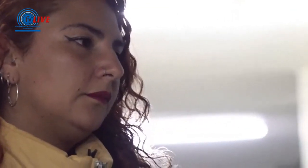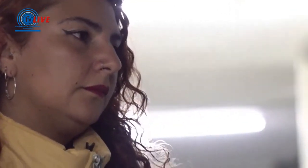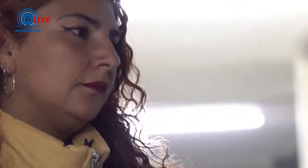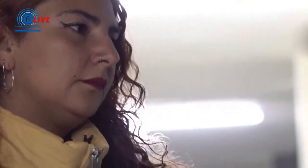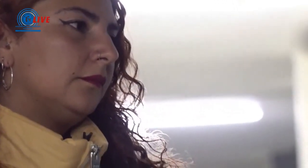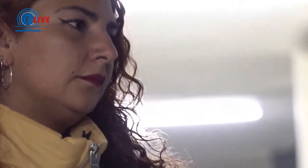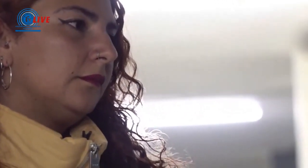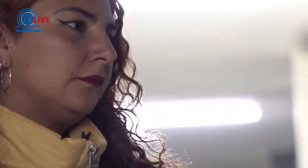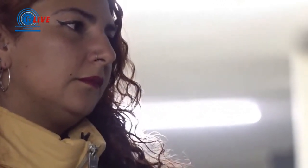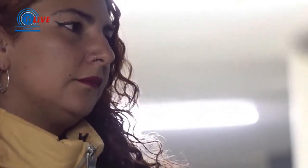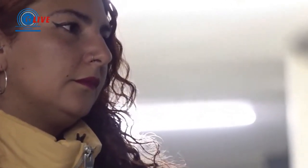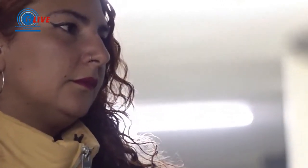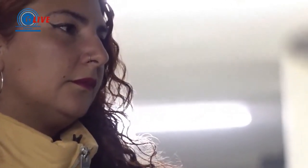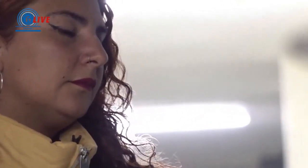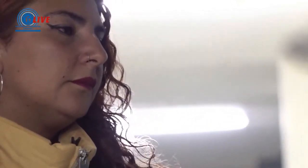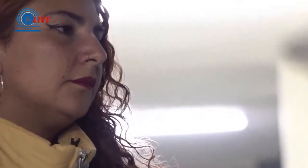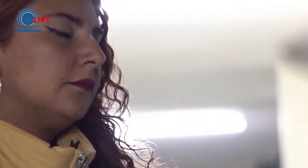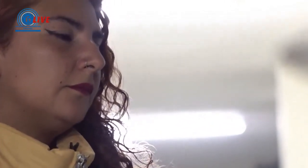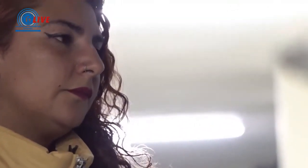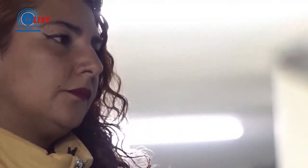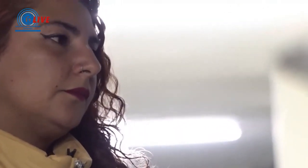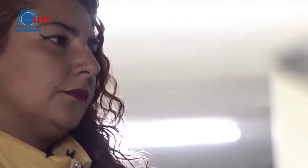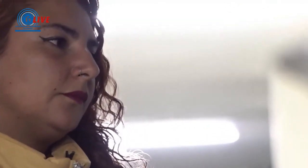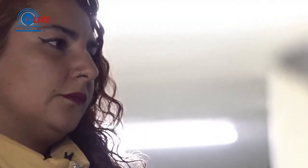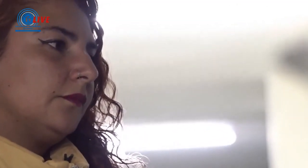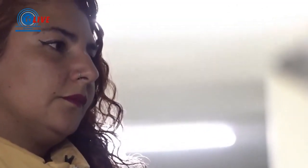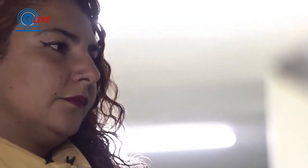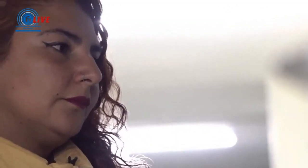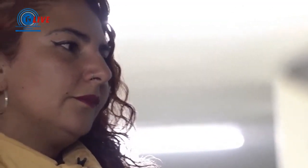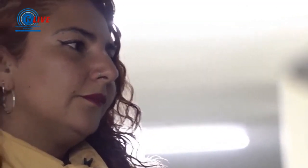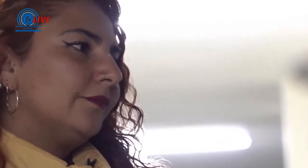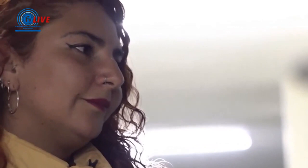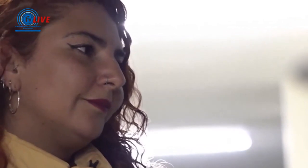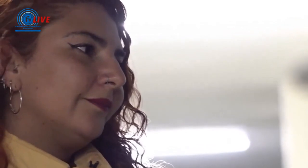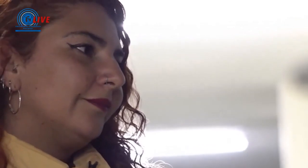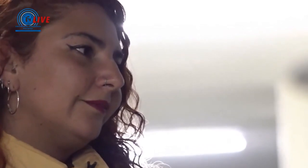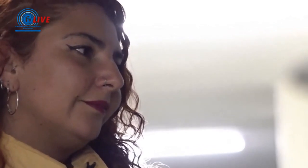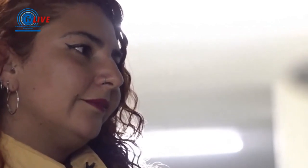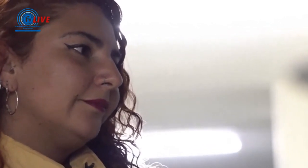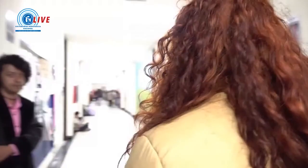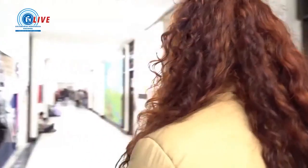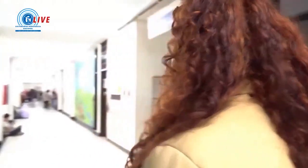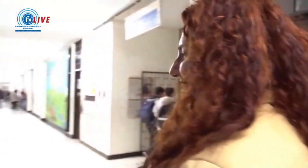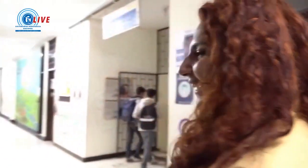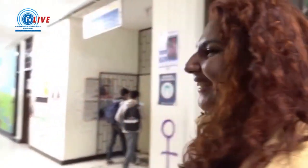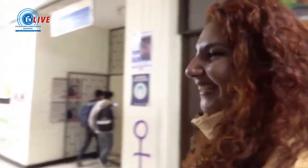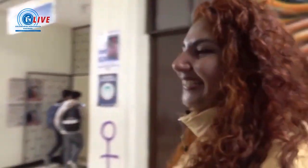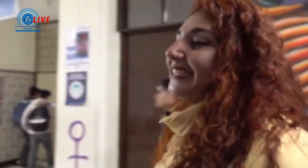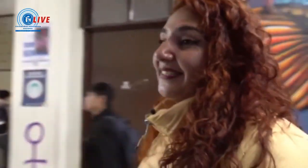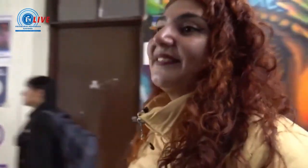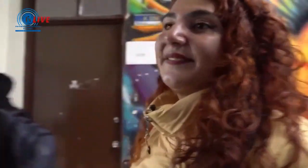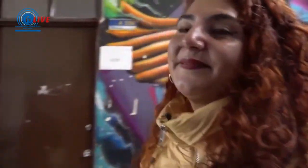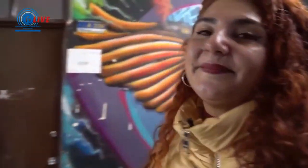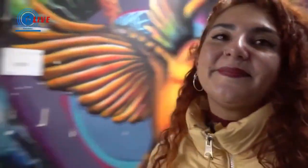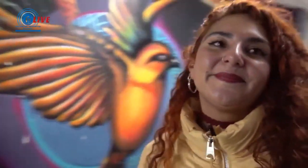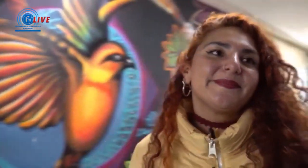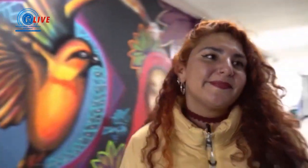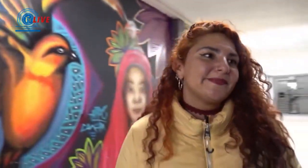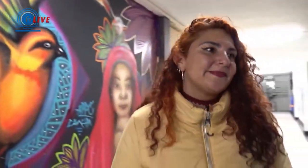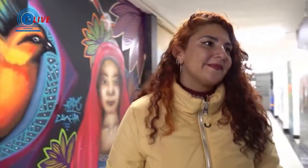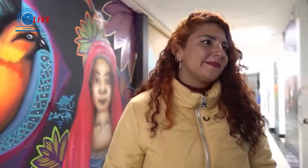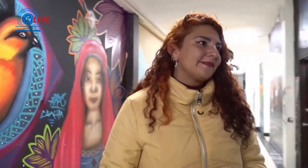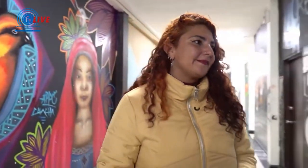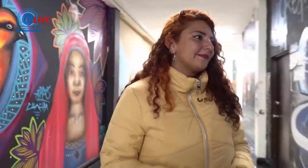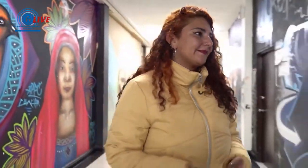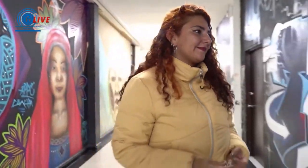para territorializarla en las localidades de Bogotá. Bueno, yo hice parte de la construcción de la Banda Sin Miedo, que inicialmente fue